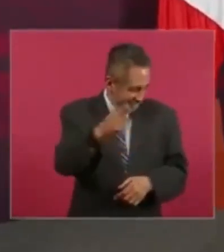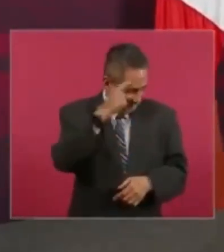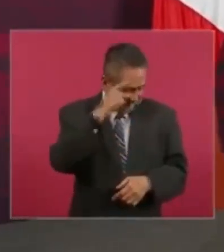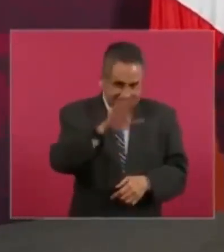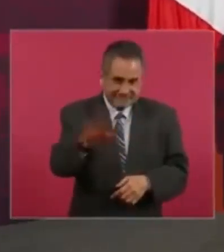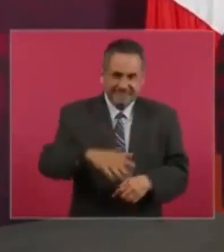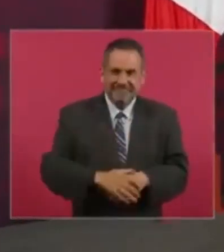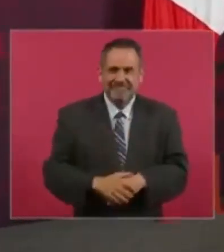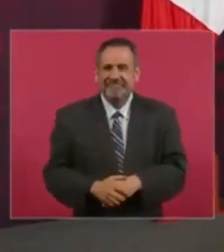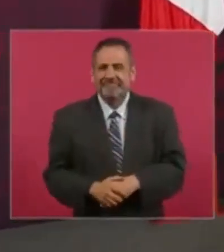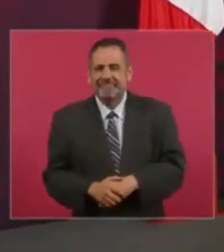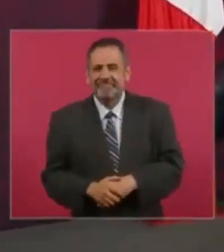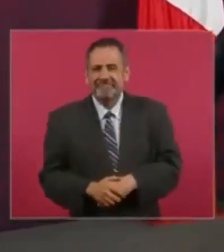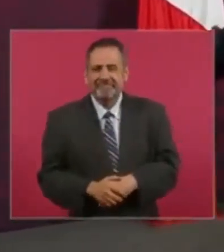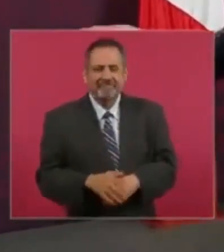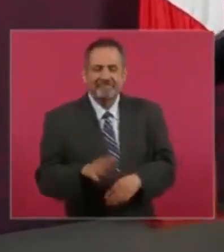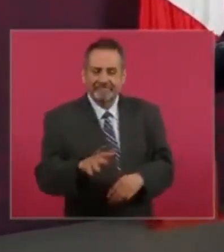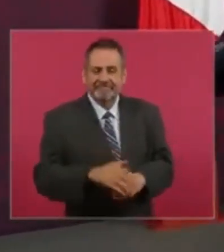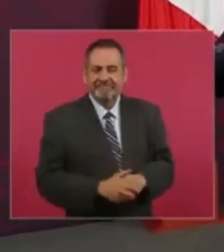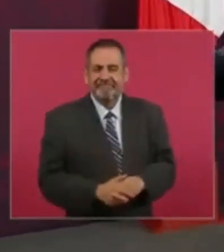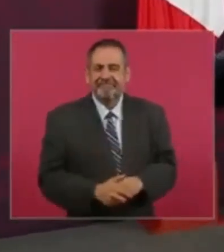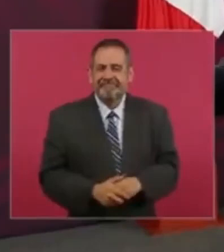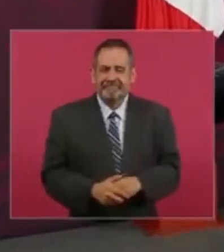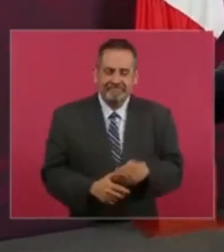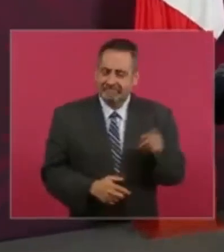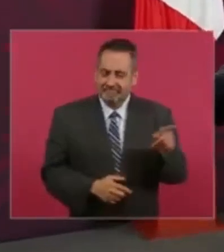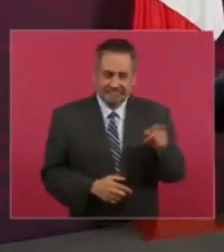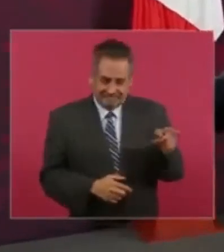La jefatura de gobierno. Pero,